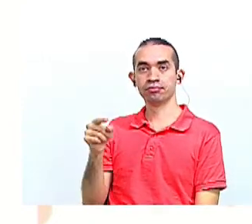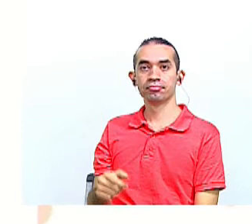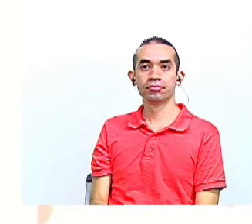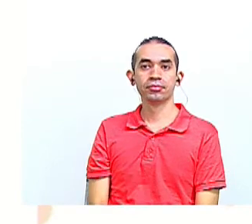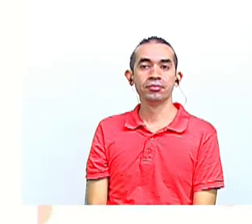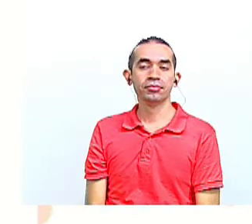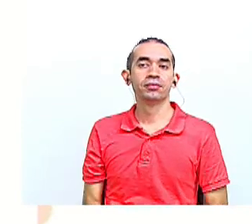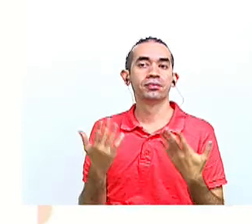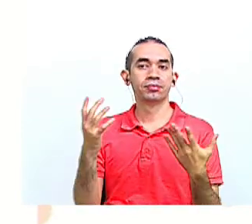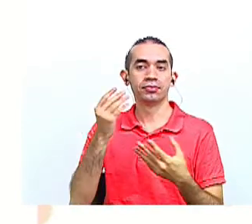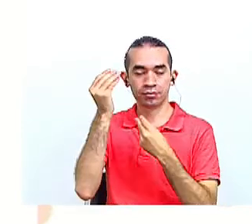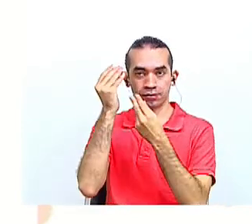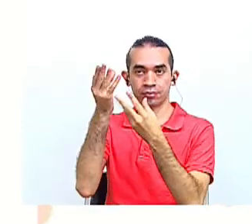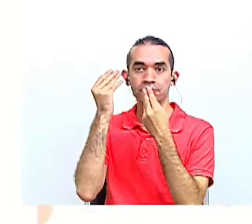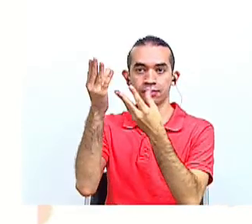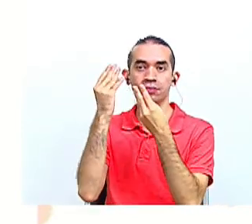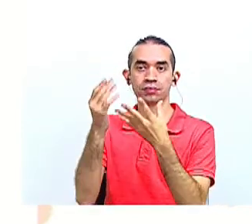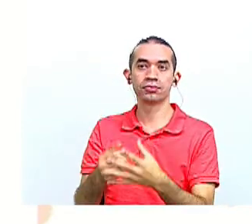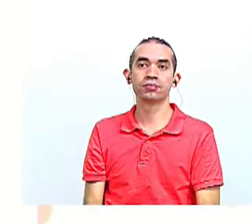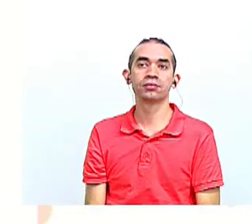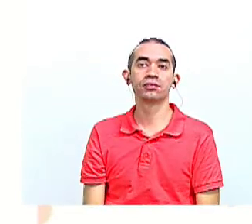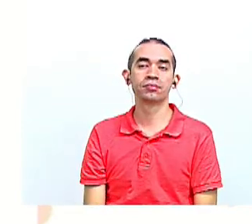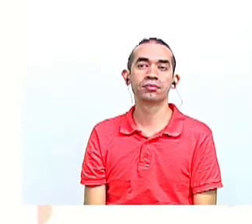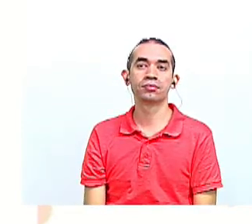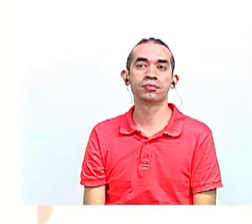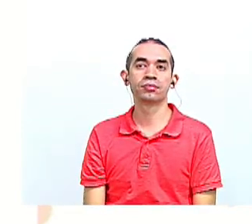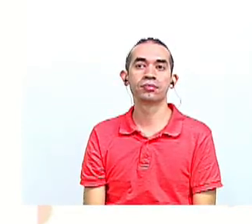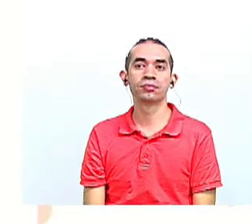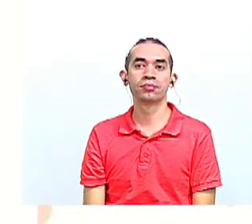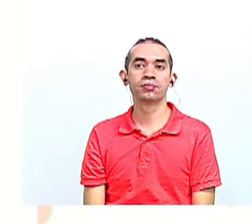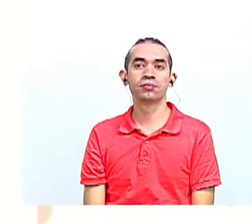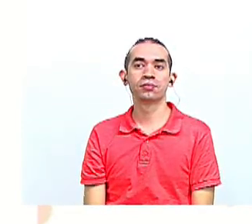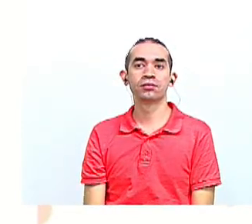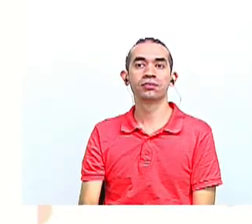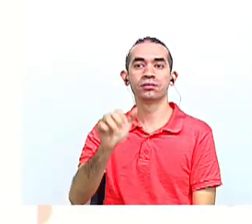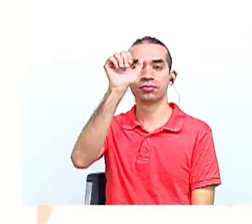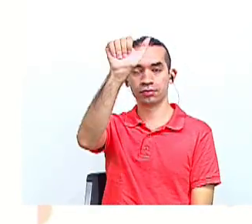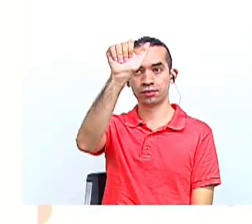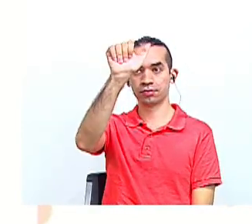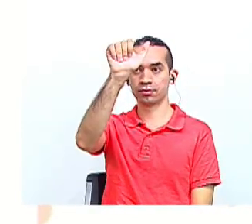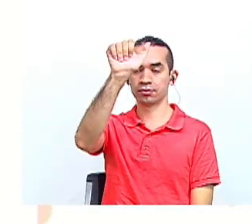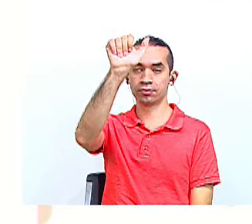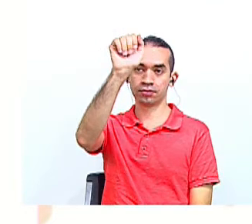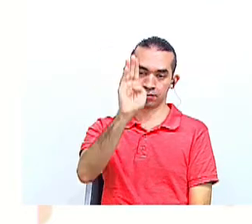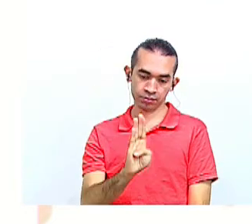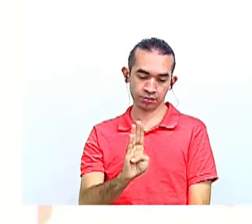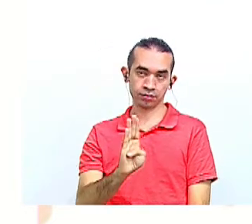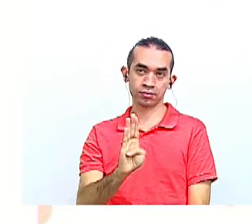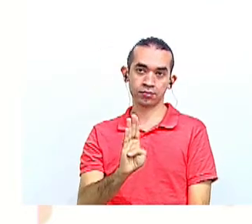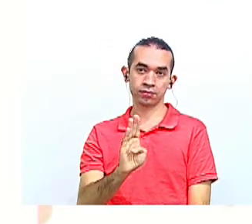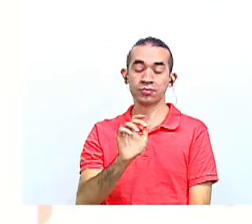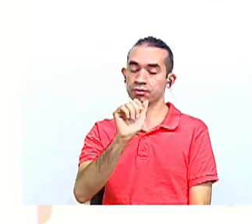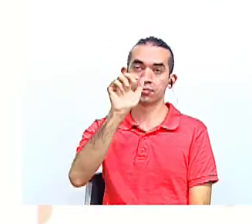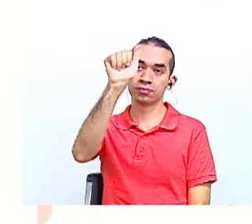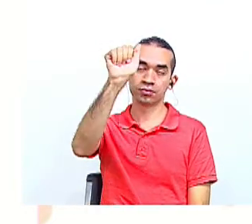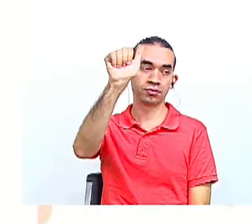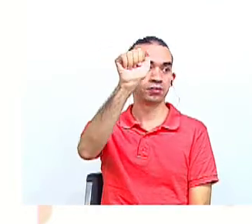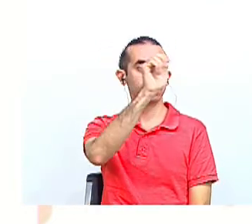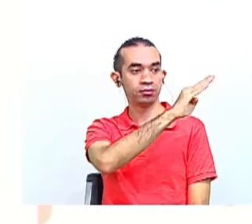tenemos los siguientes datos. Para el triángulo ABC y el